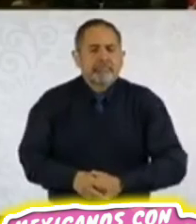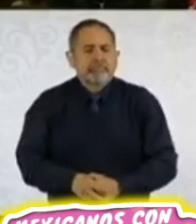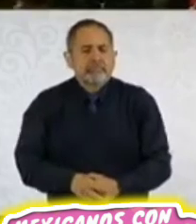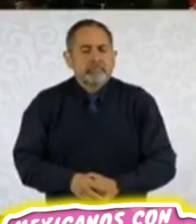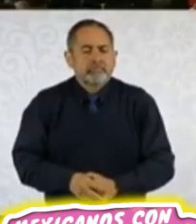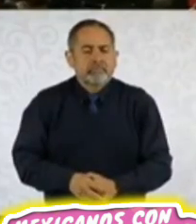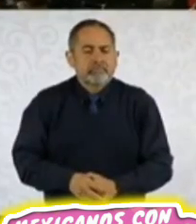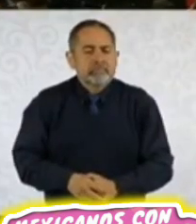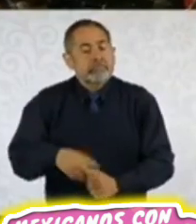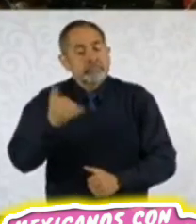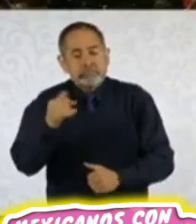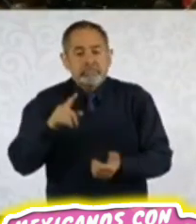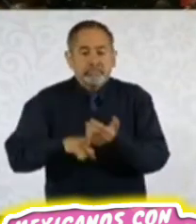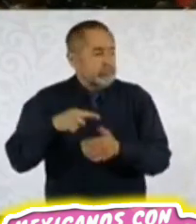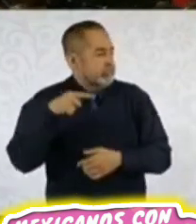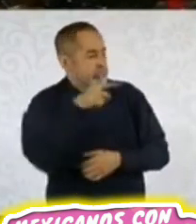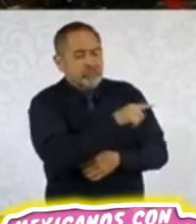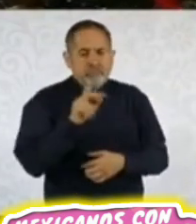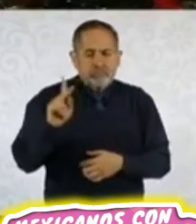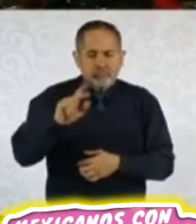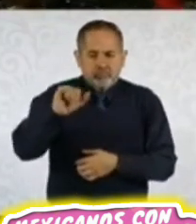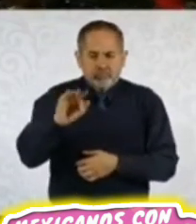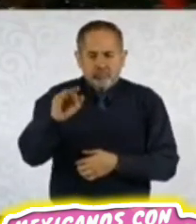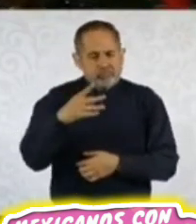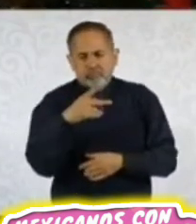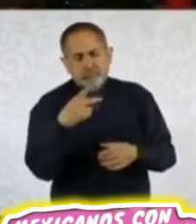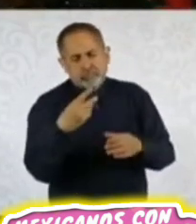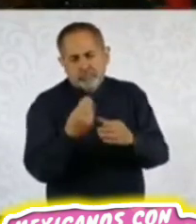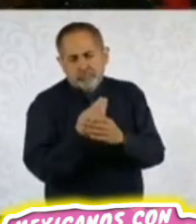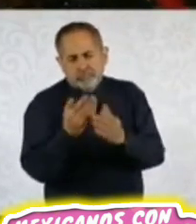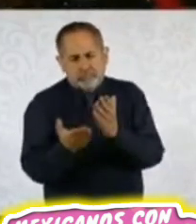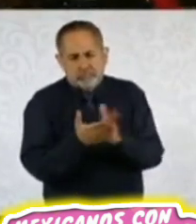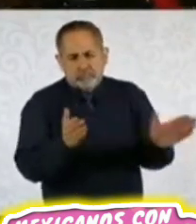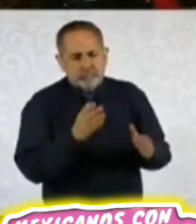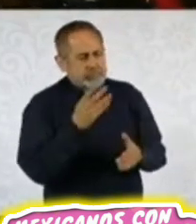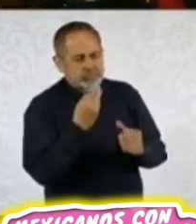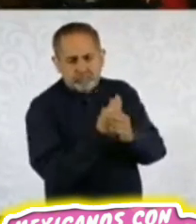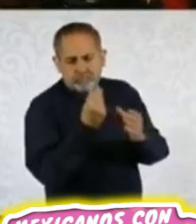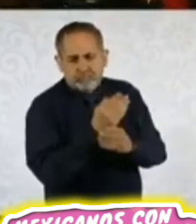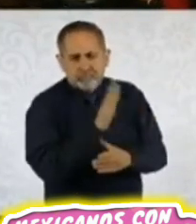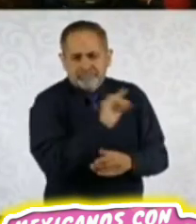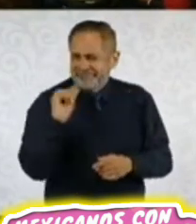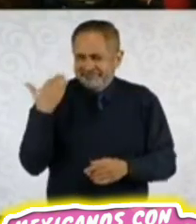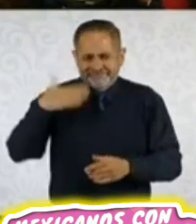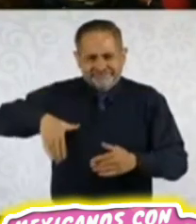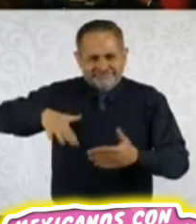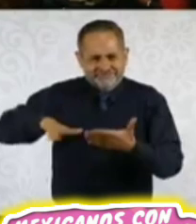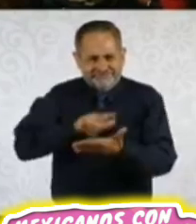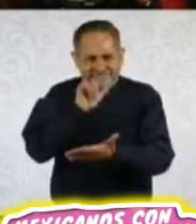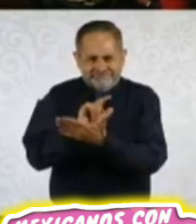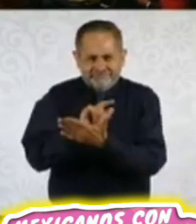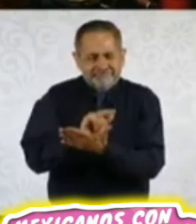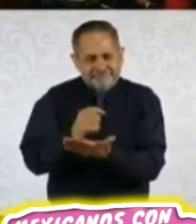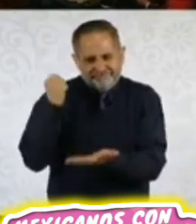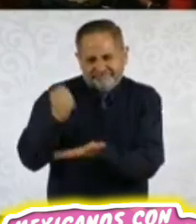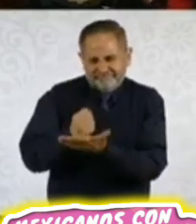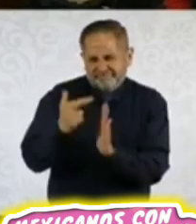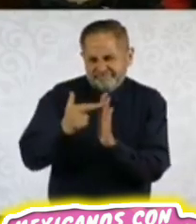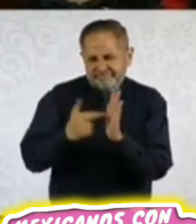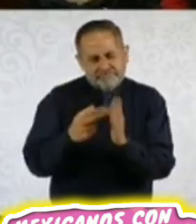Y el Poder Judicial pues tiene su propia reforma que fue aprobada recientemente y sus propias reglas.